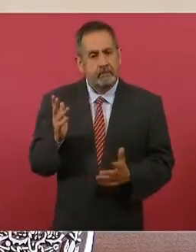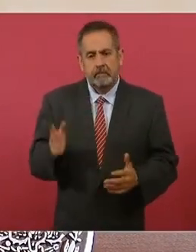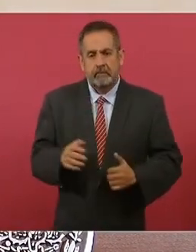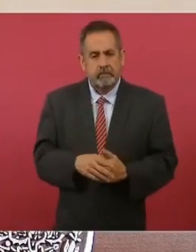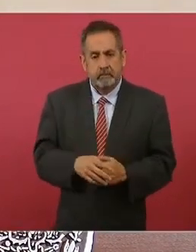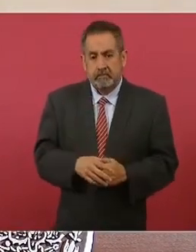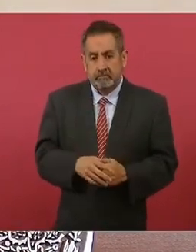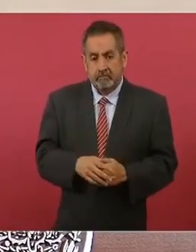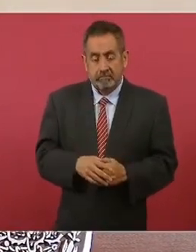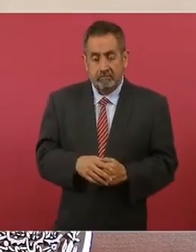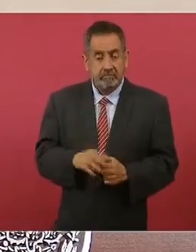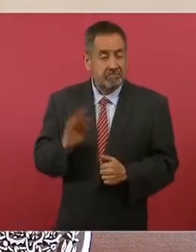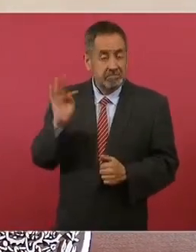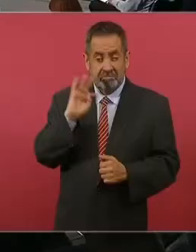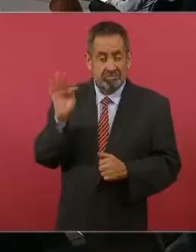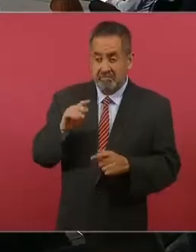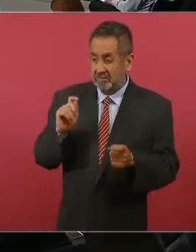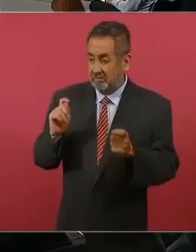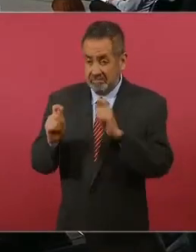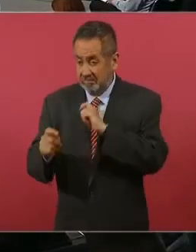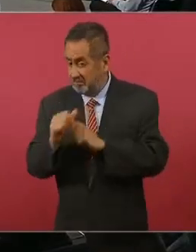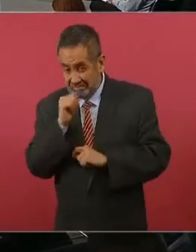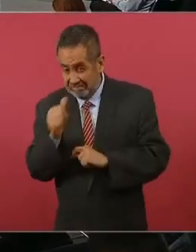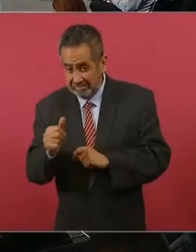Iba a ser desastroso para todos.